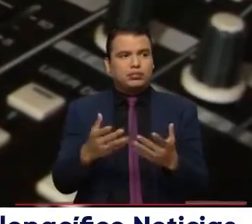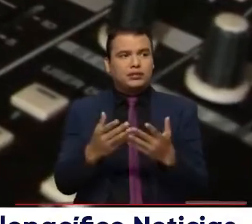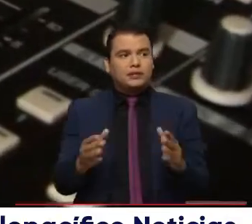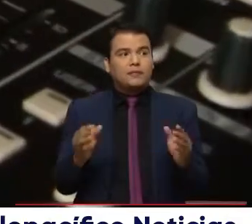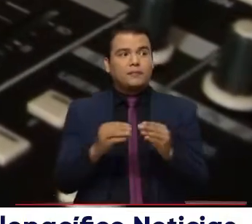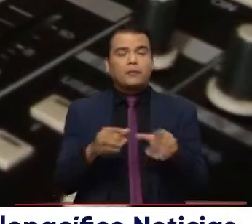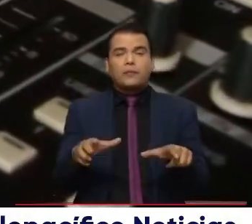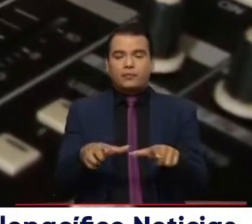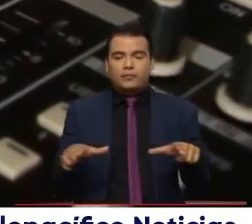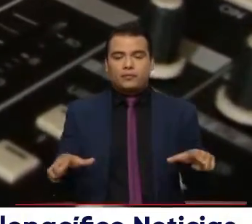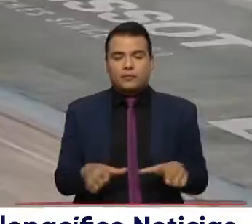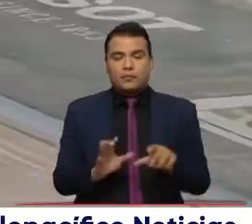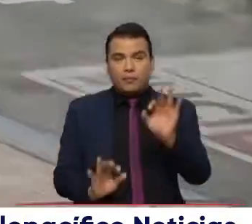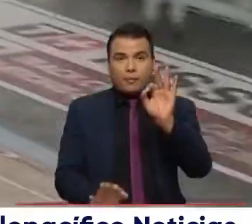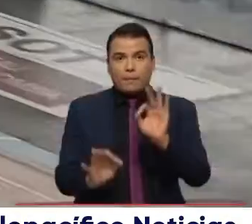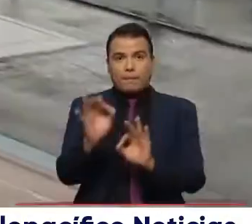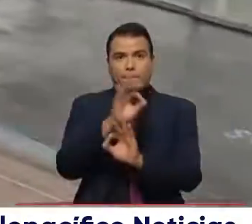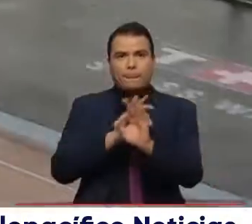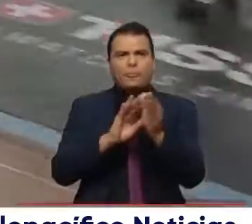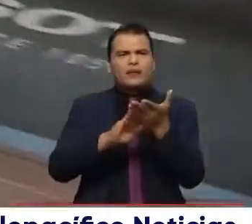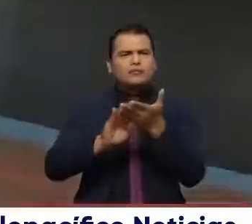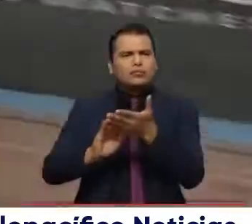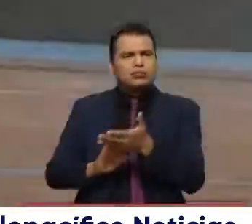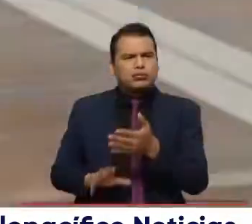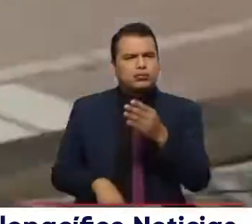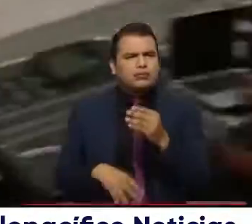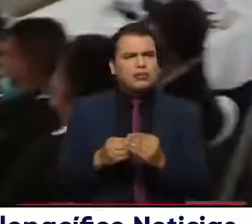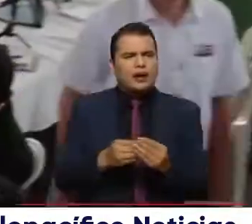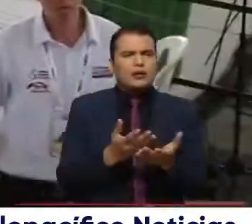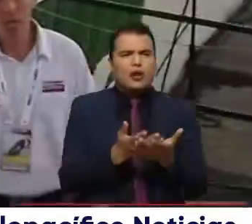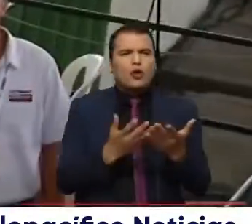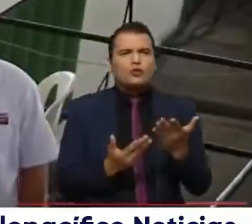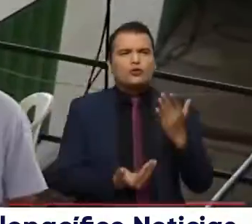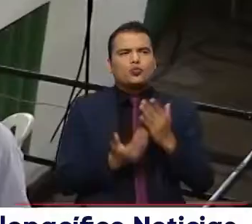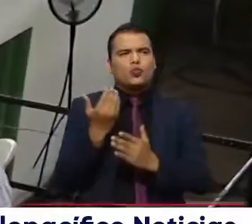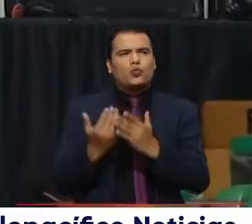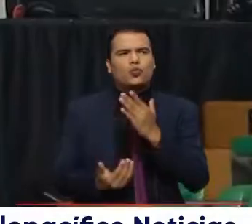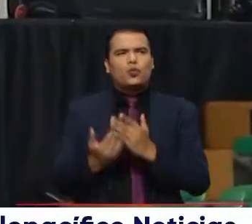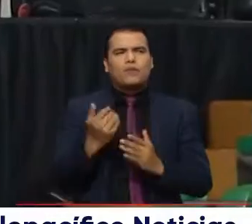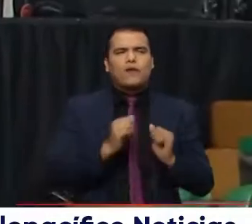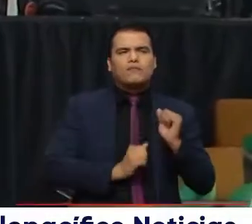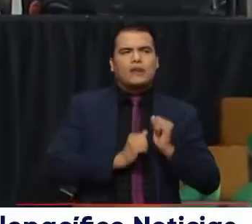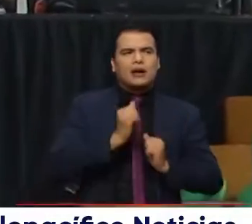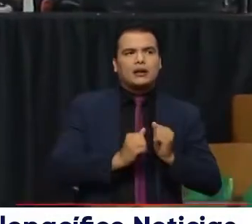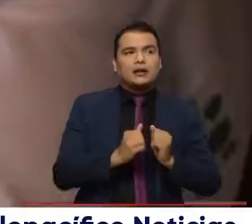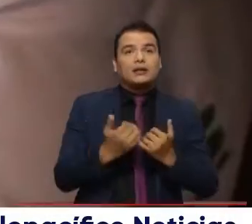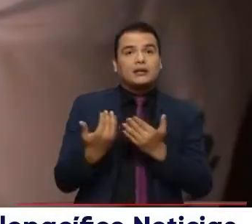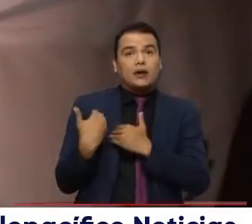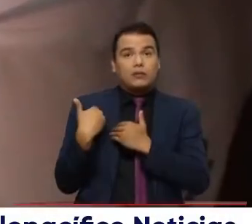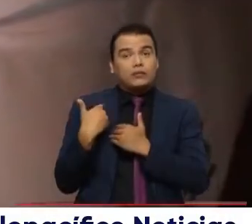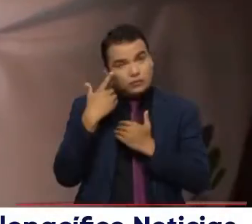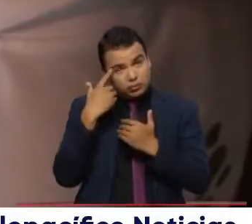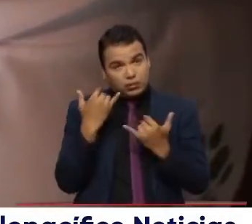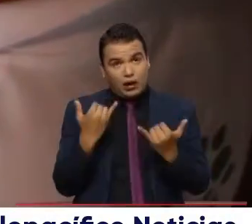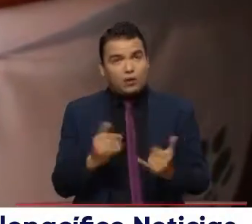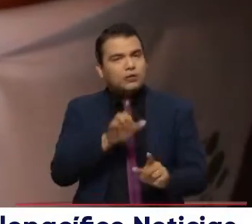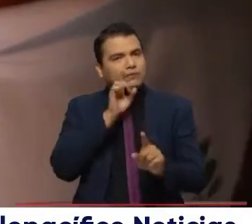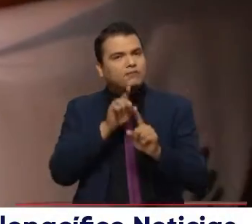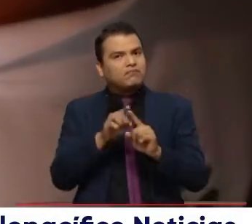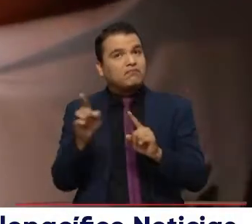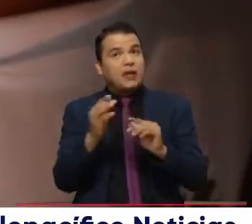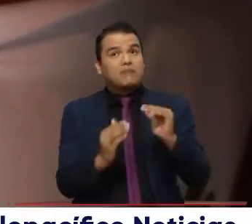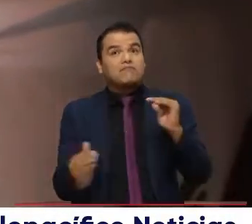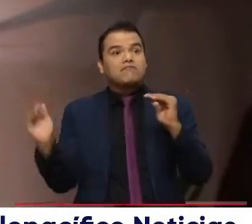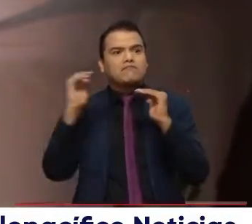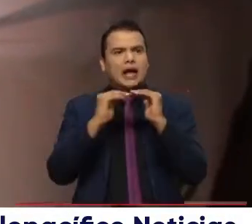sus instalaciones y las herramientas de producción también es otro de los propósitos que tiene la actual administración para estar a la vanguardia